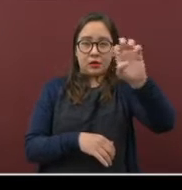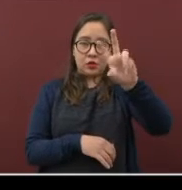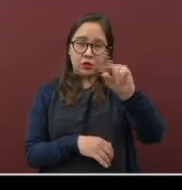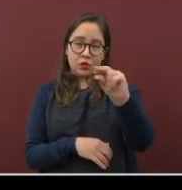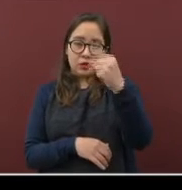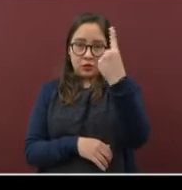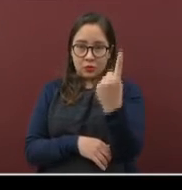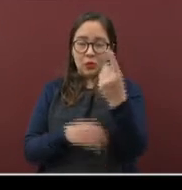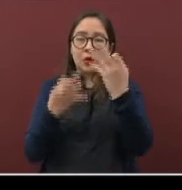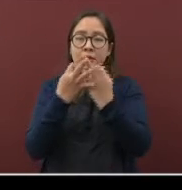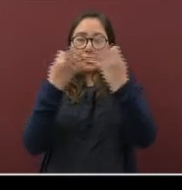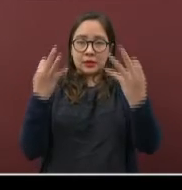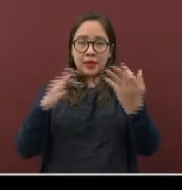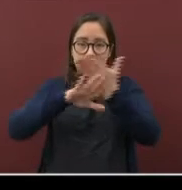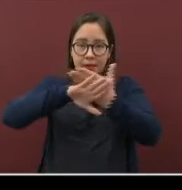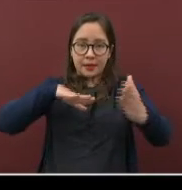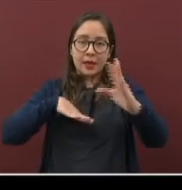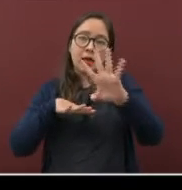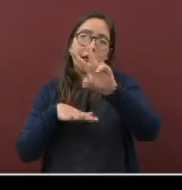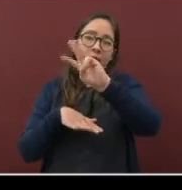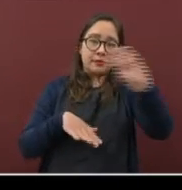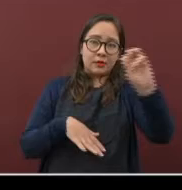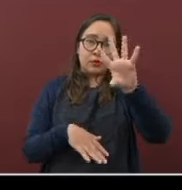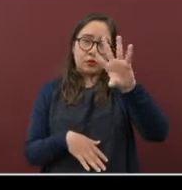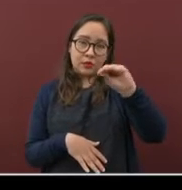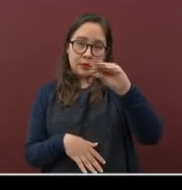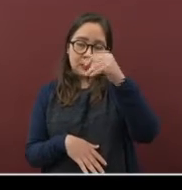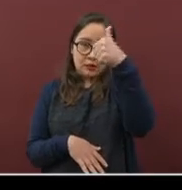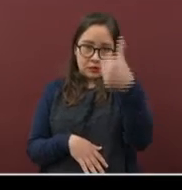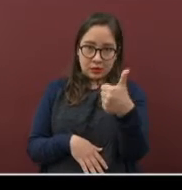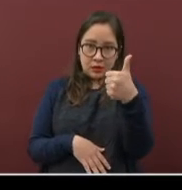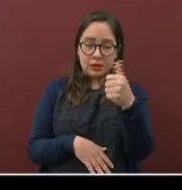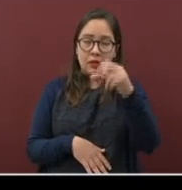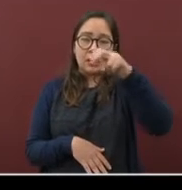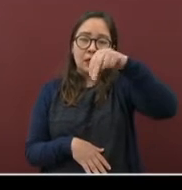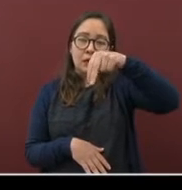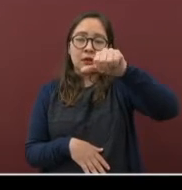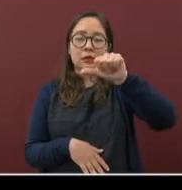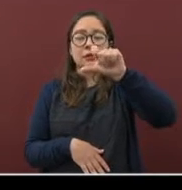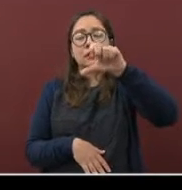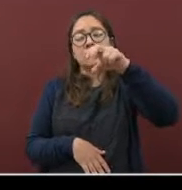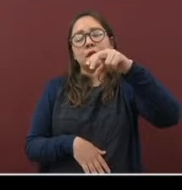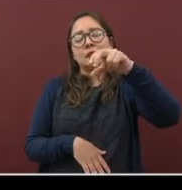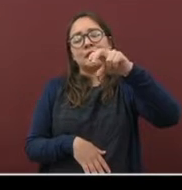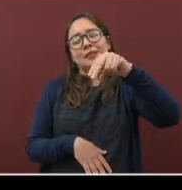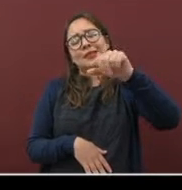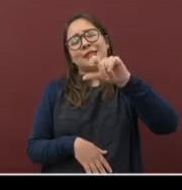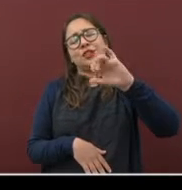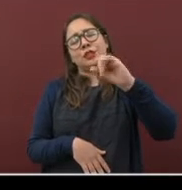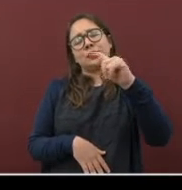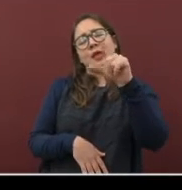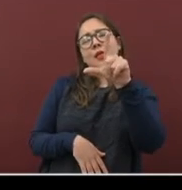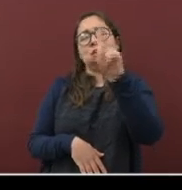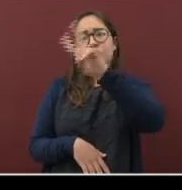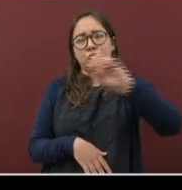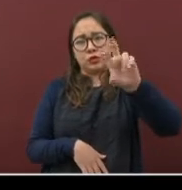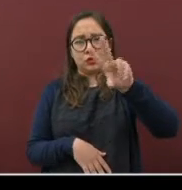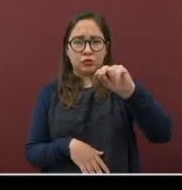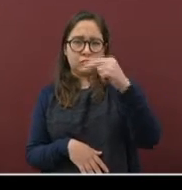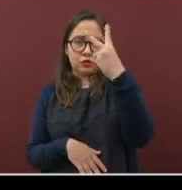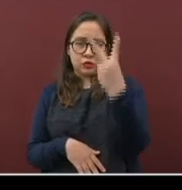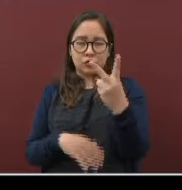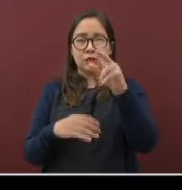tierra blanca con 396 nanchital 282 tres